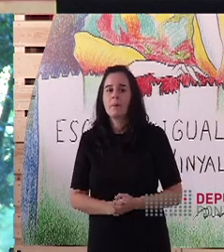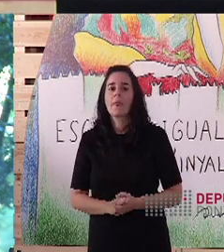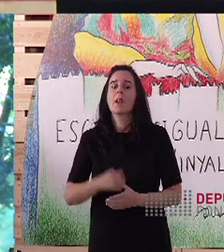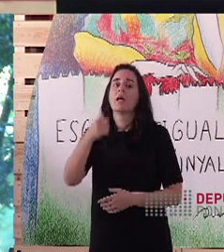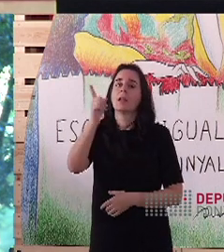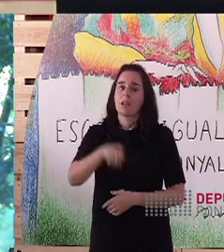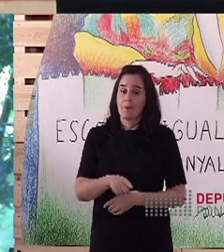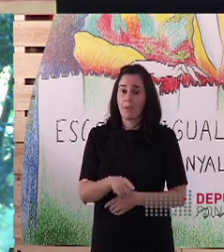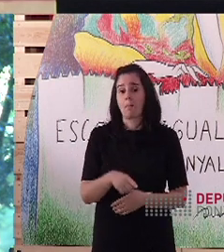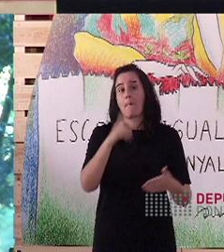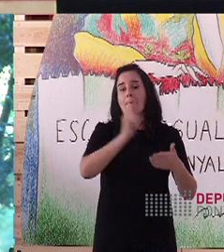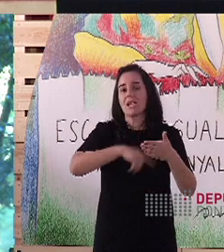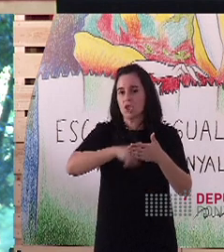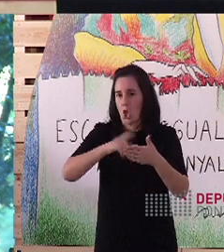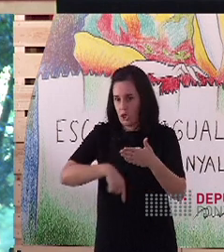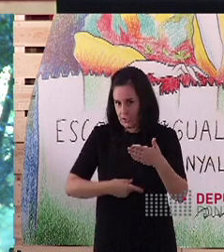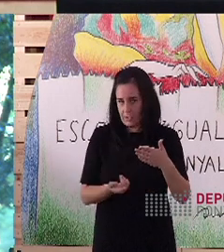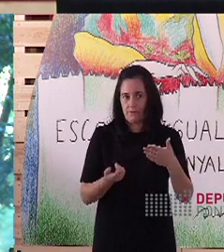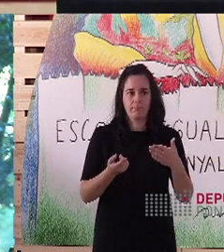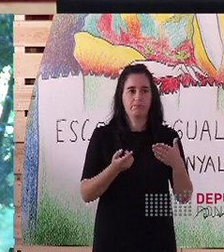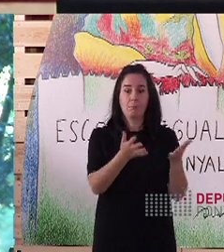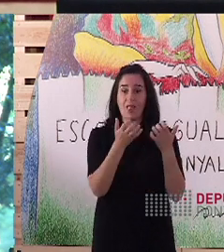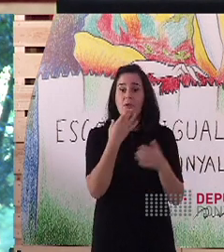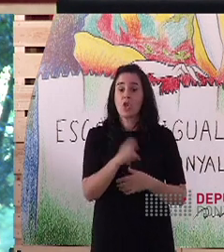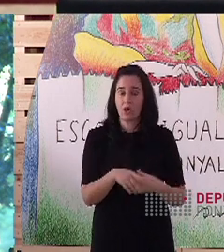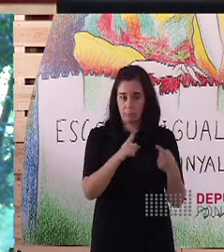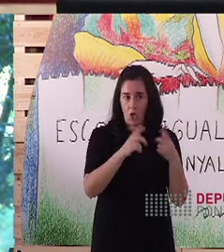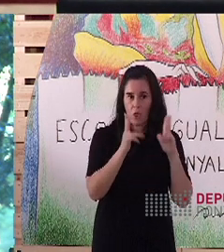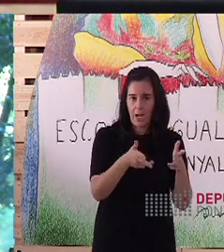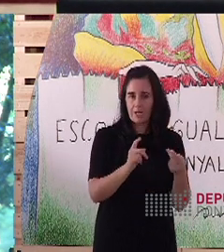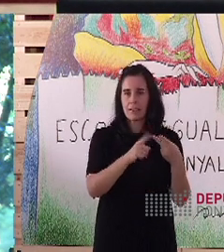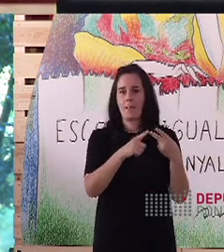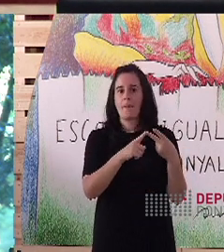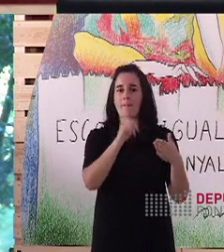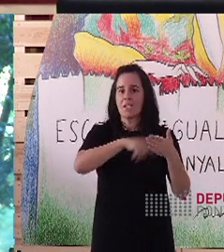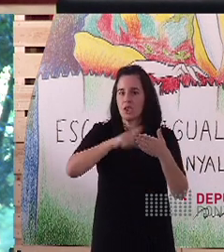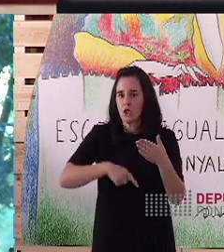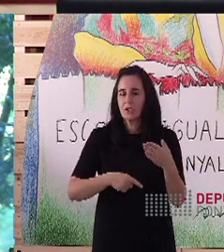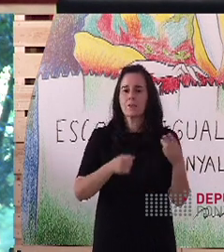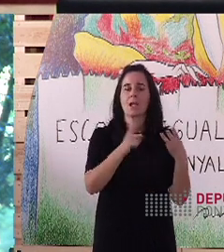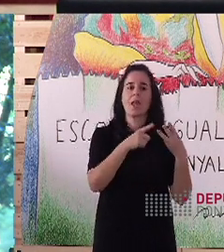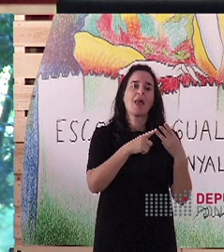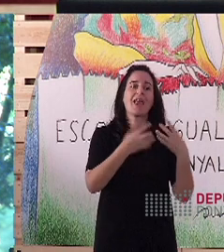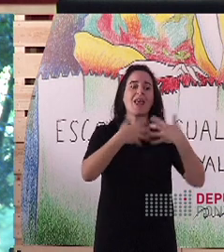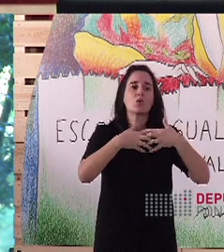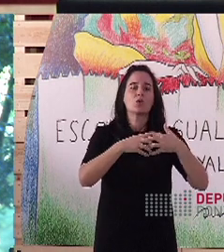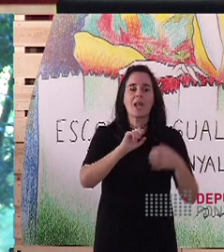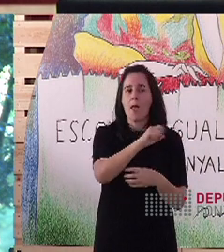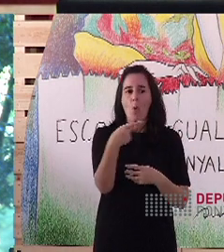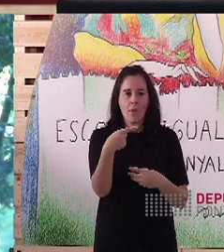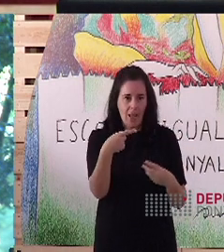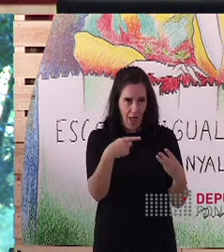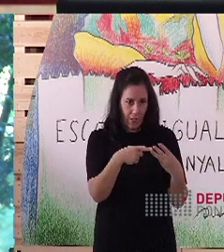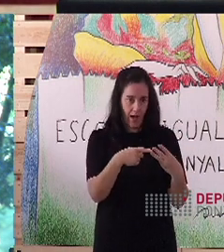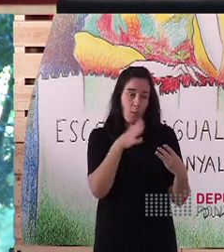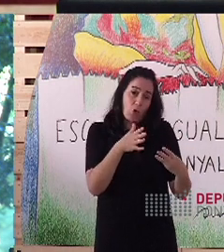pensiones. Por supuesto, la industria inmobiliaria, tanto en términos de alquiler